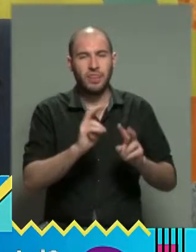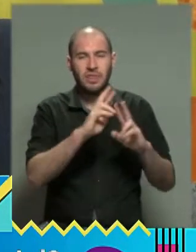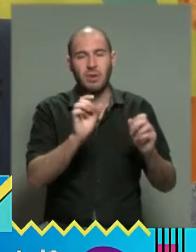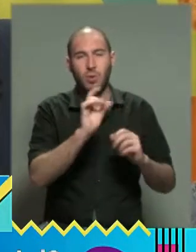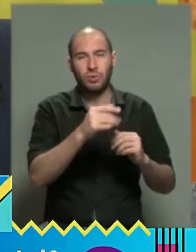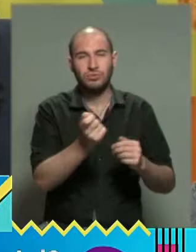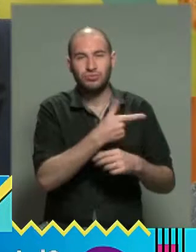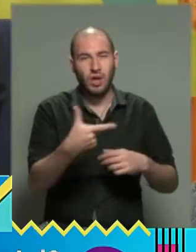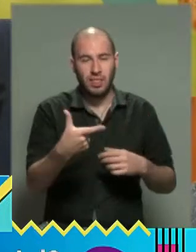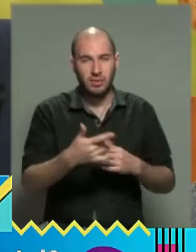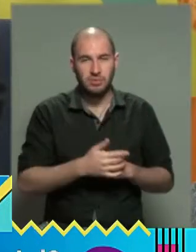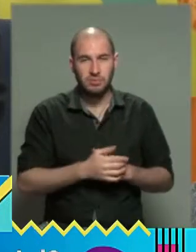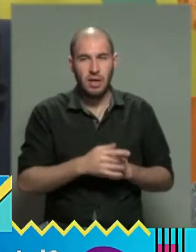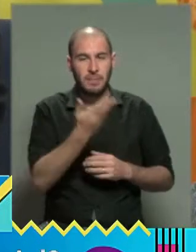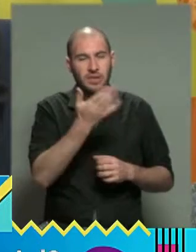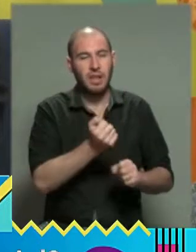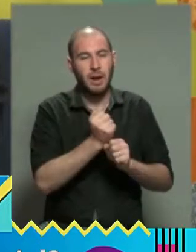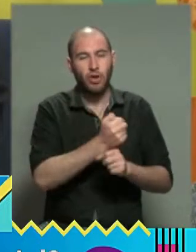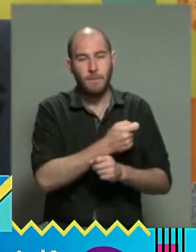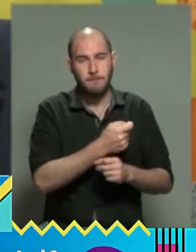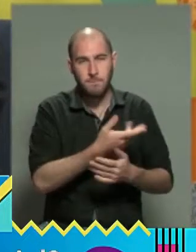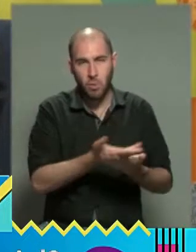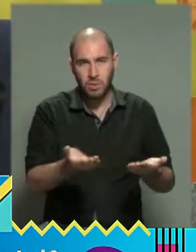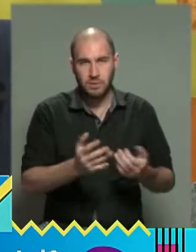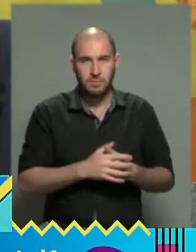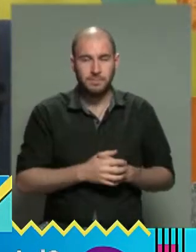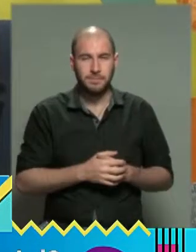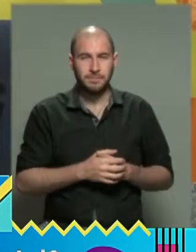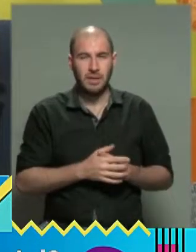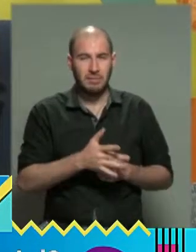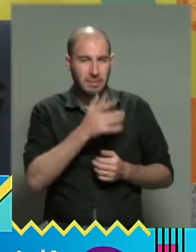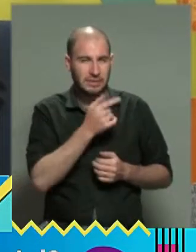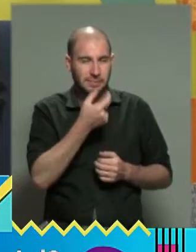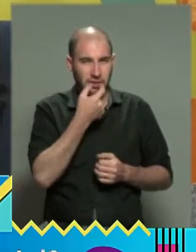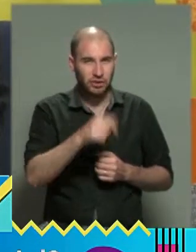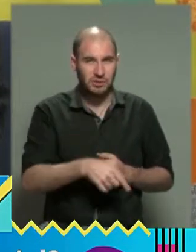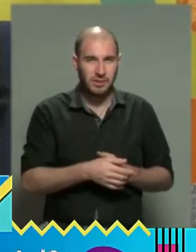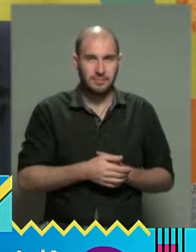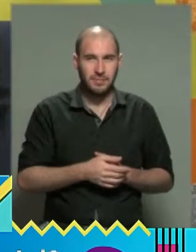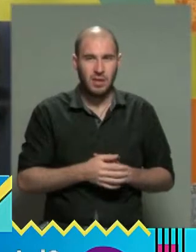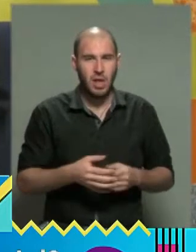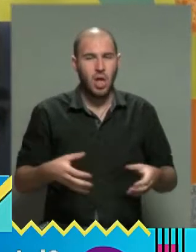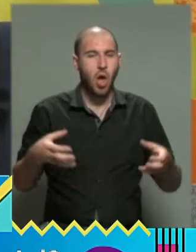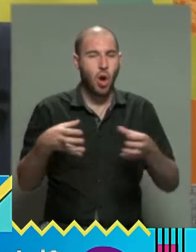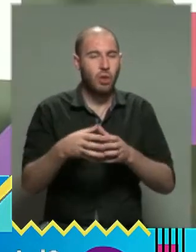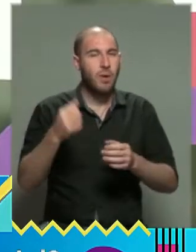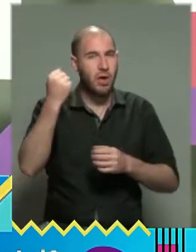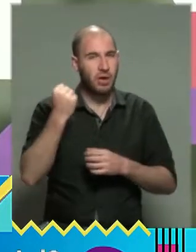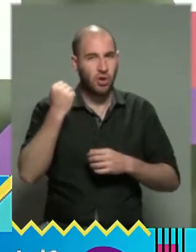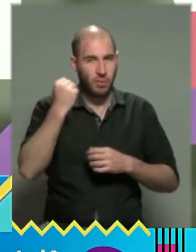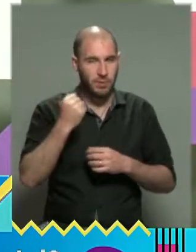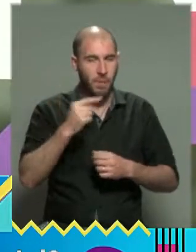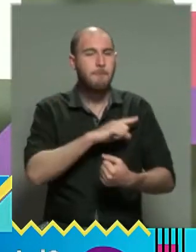solamente del salario del empleado público. Creo que en Mendoza hay un sector económico